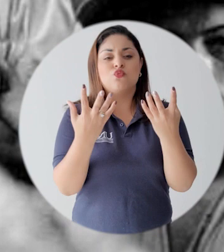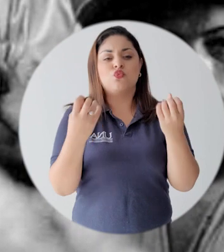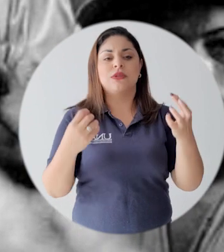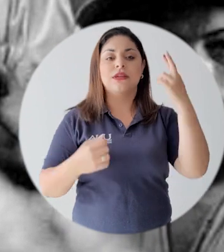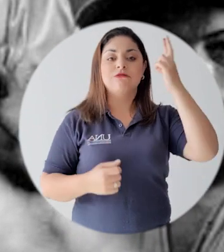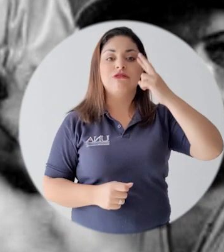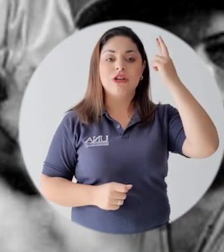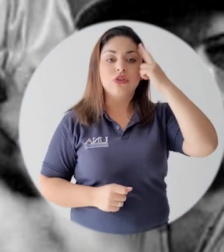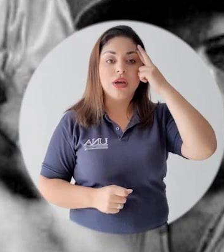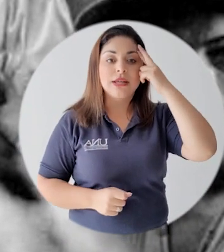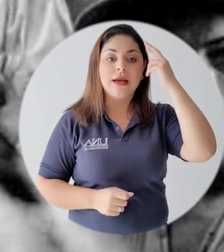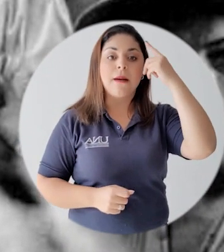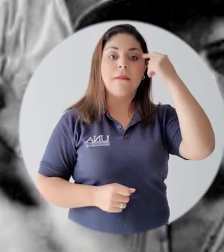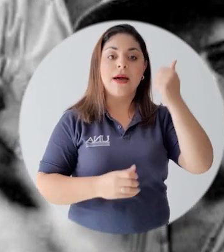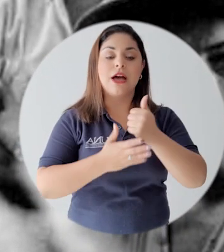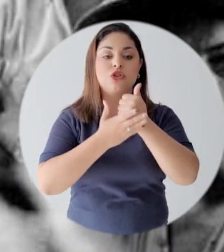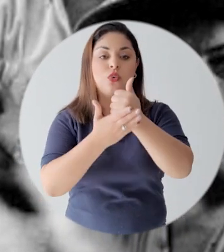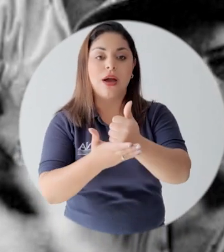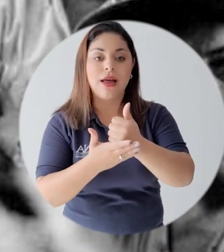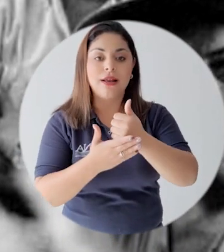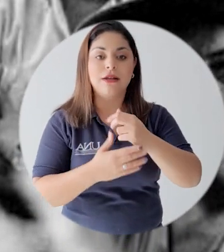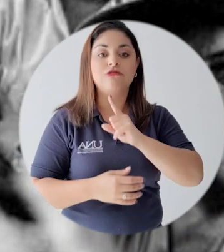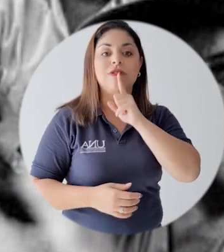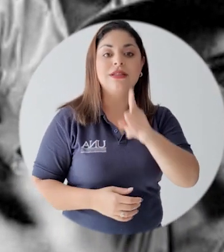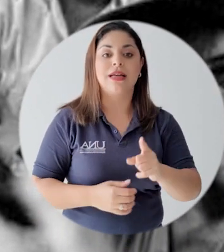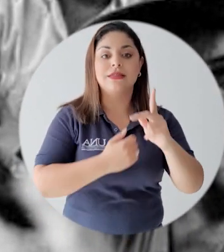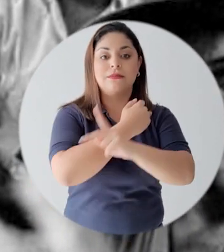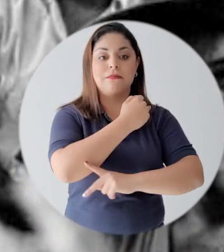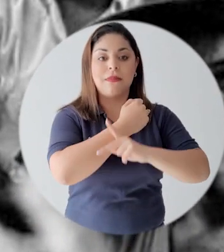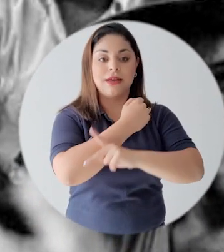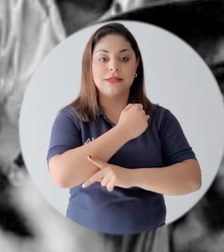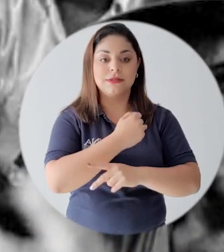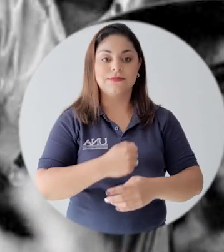sobra para incidir en la realidad del país.